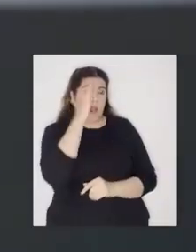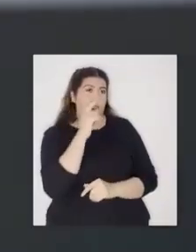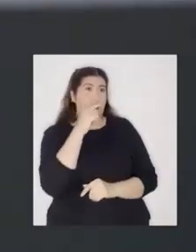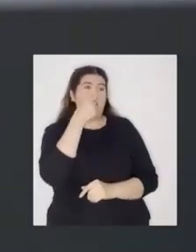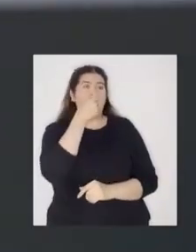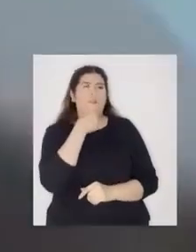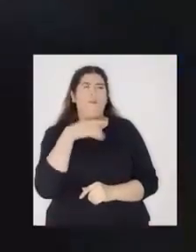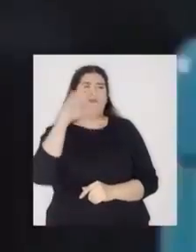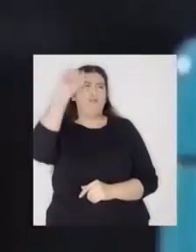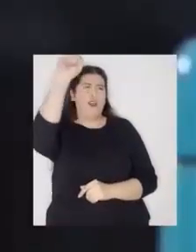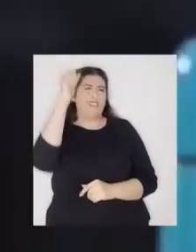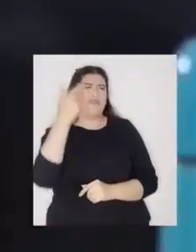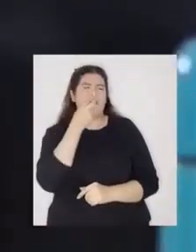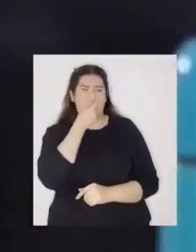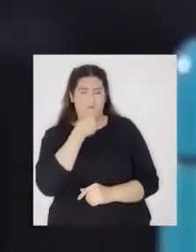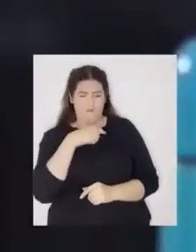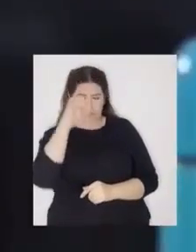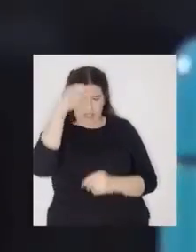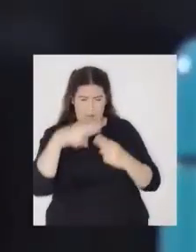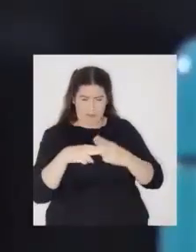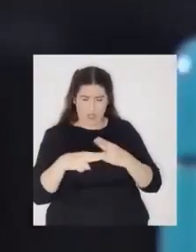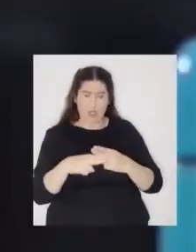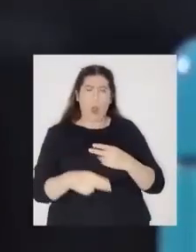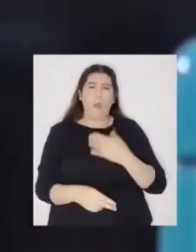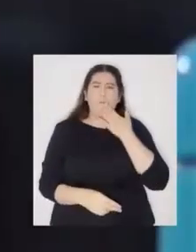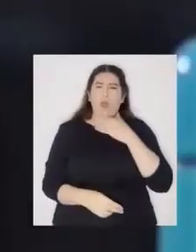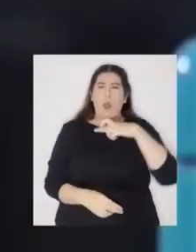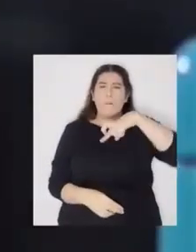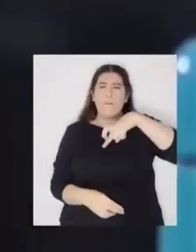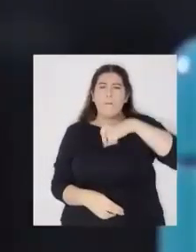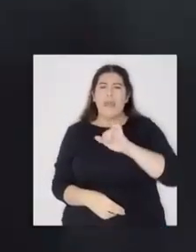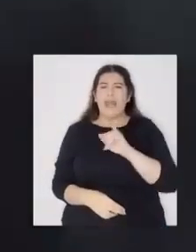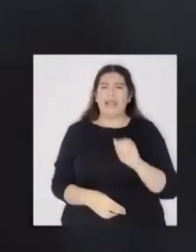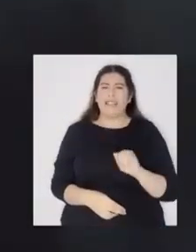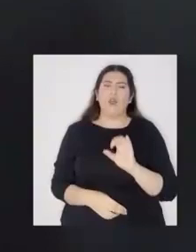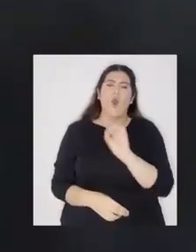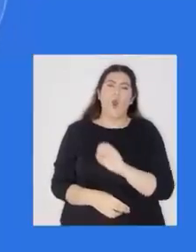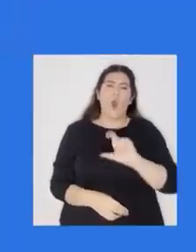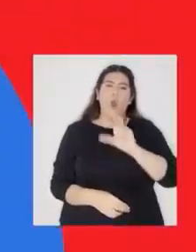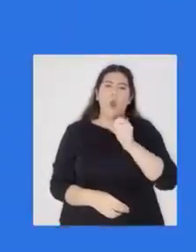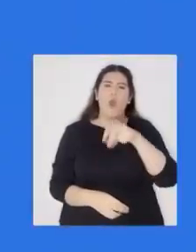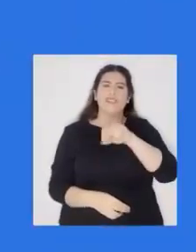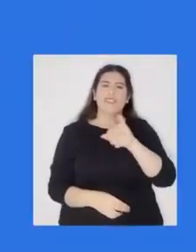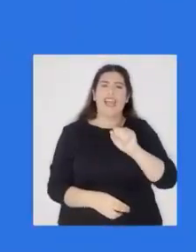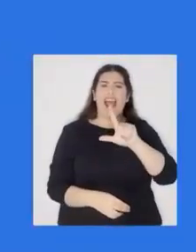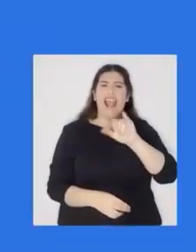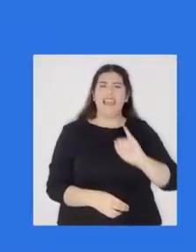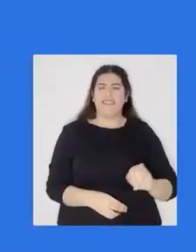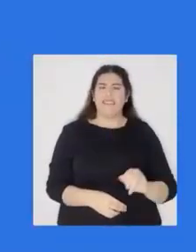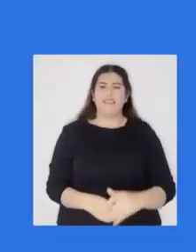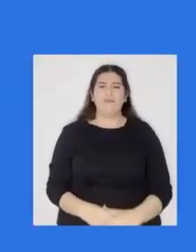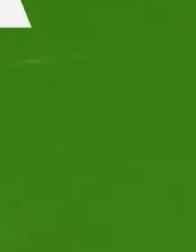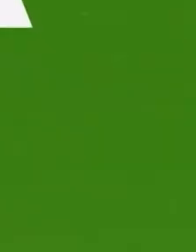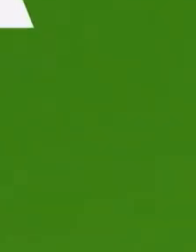el mar menor, por Boric. Pero es que ¿cómo te vas a llamar Boric más encima? Tenés que llamarte Pérez o González.